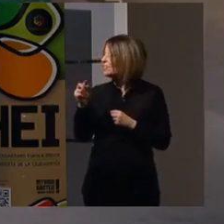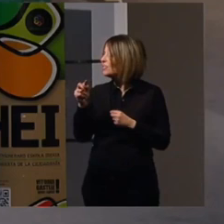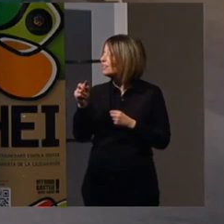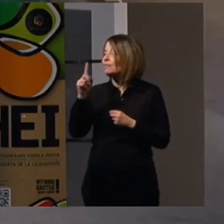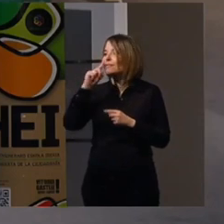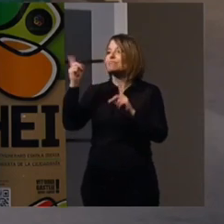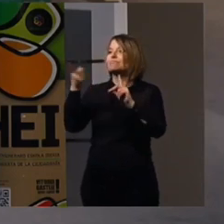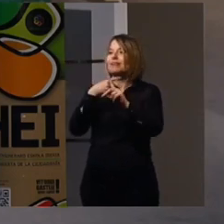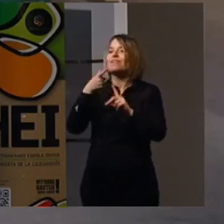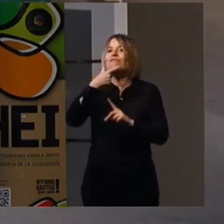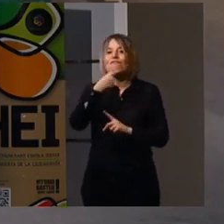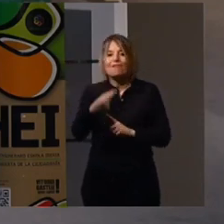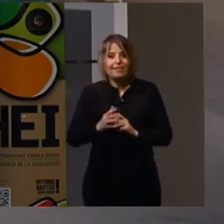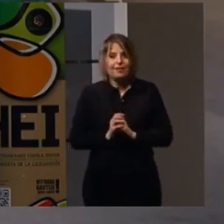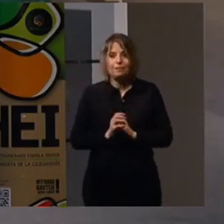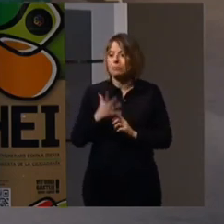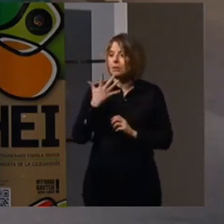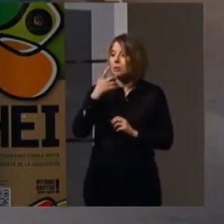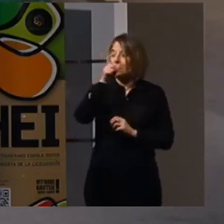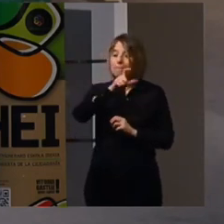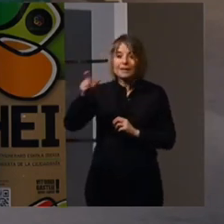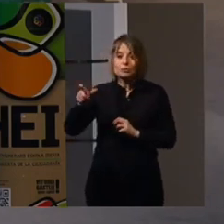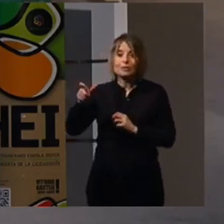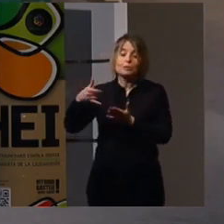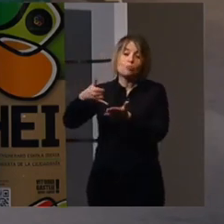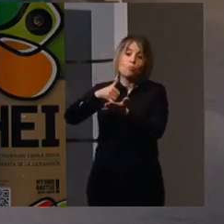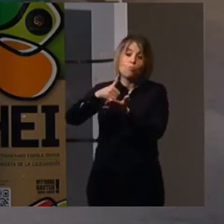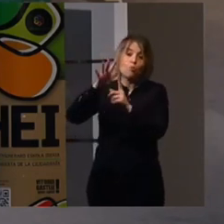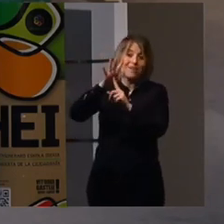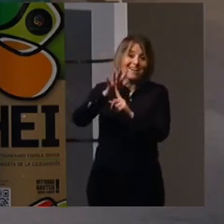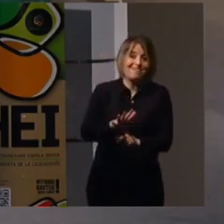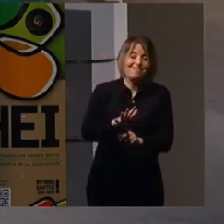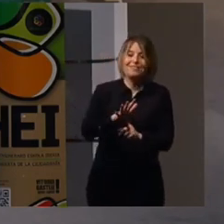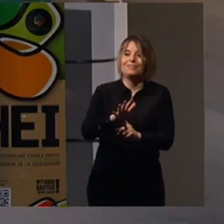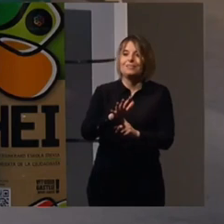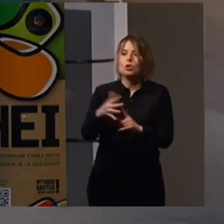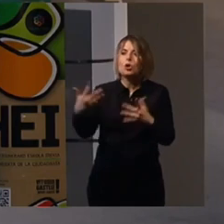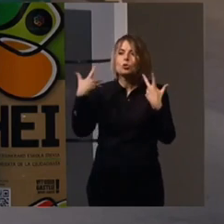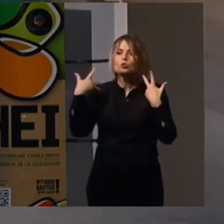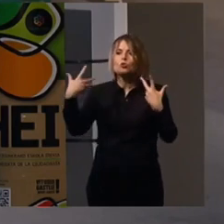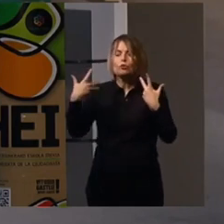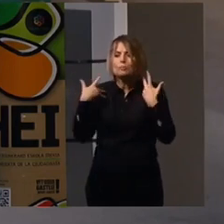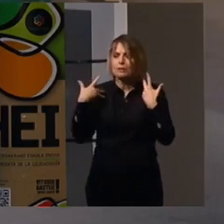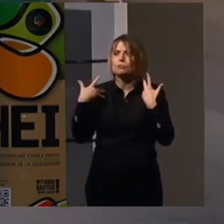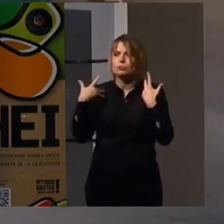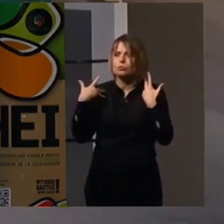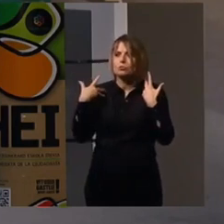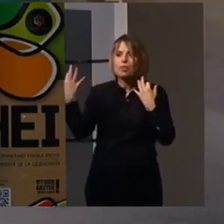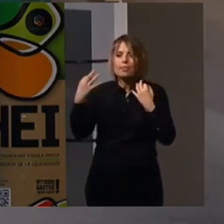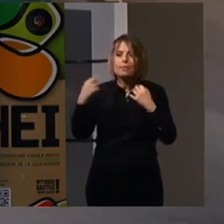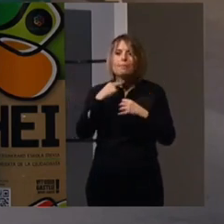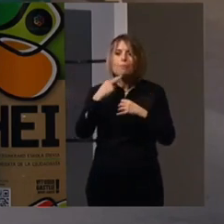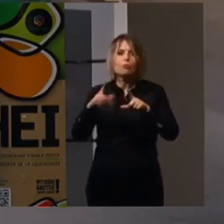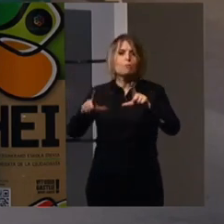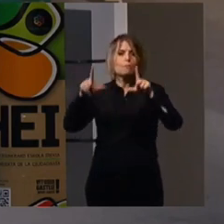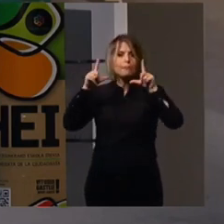fácil de identificar. Es decir, jolín, pues las personas más vulneradas, ¿no? y que tienen un sufrimiento más desestructurante tendrían que tener